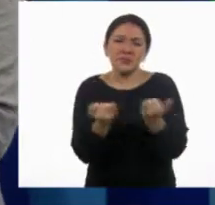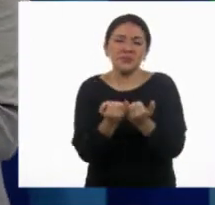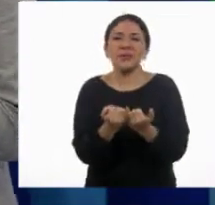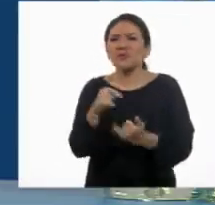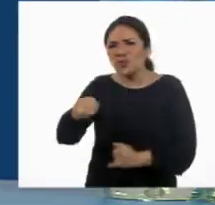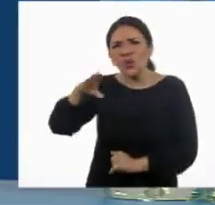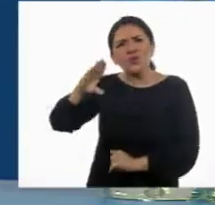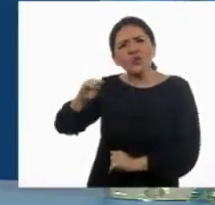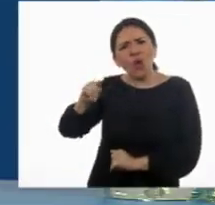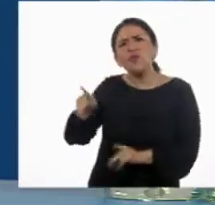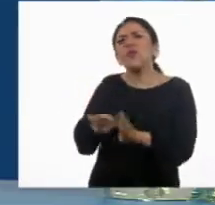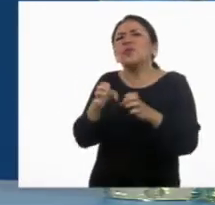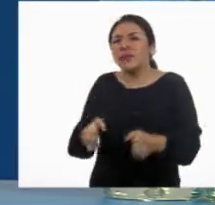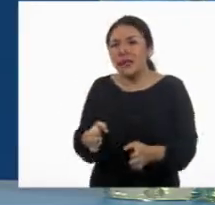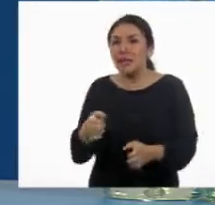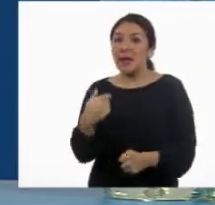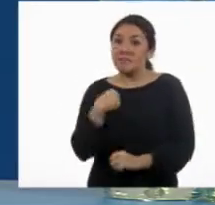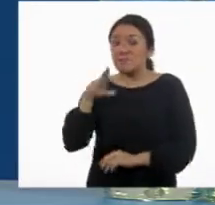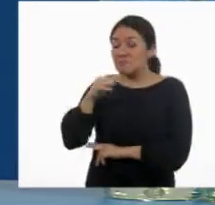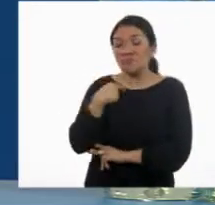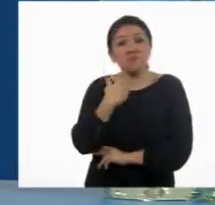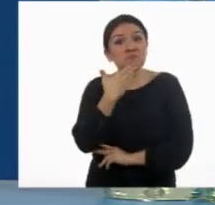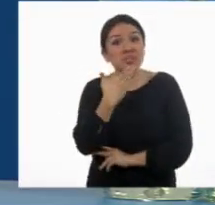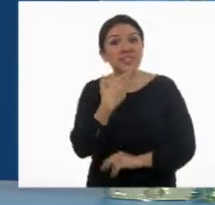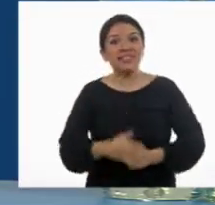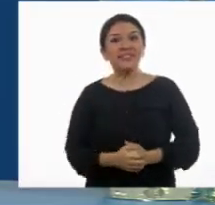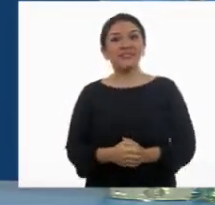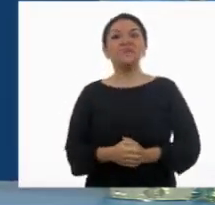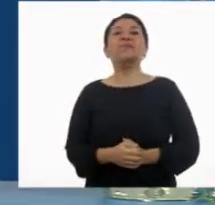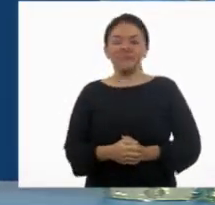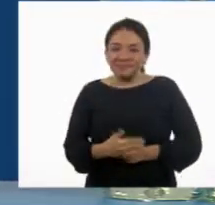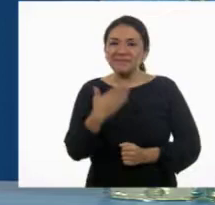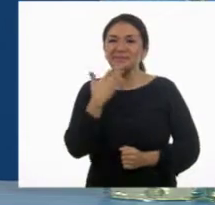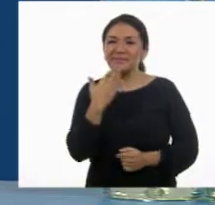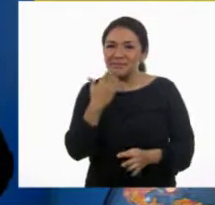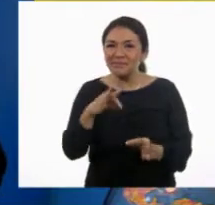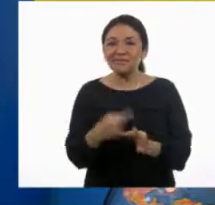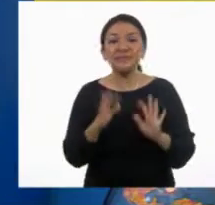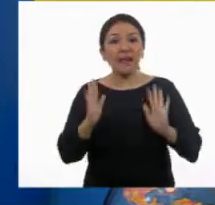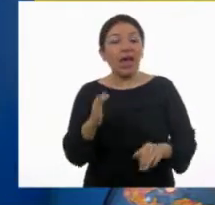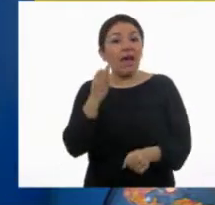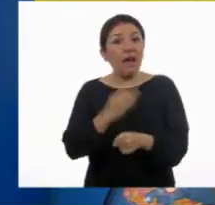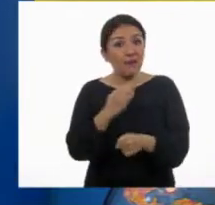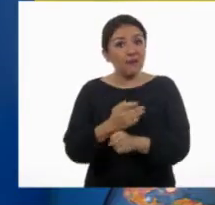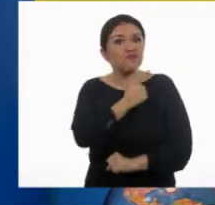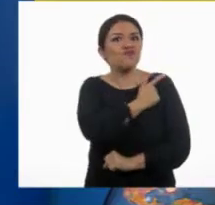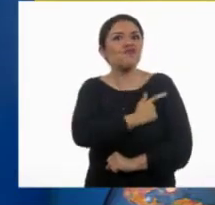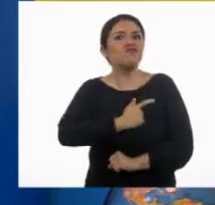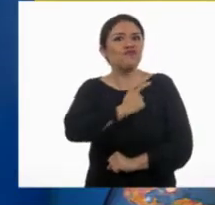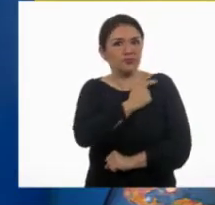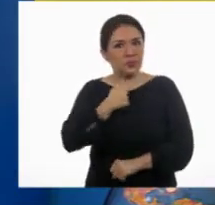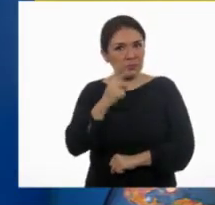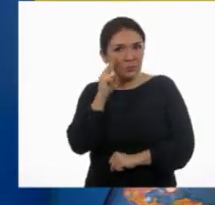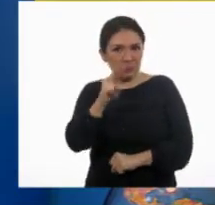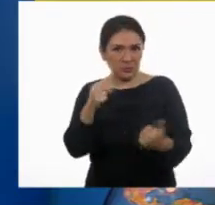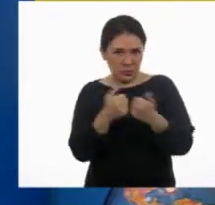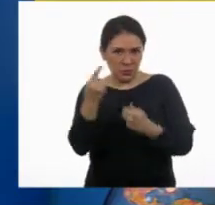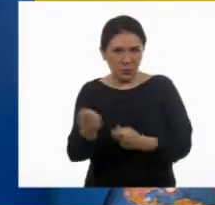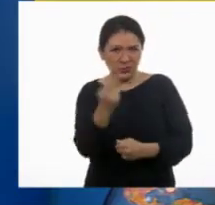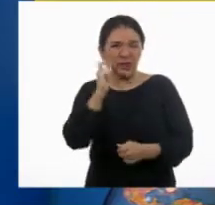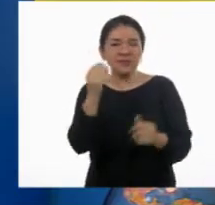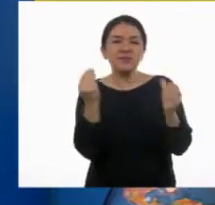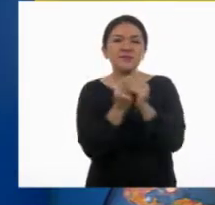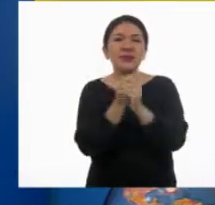¿cómo estás? Hola, muy bien. Perfecto. Vamos a tener el gusto de estar con ustedes en esta clase